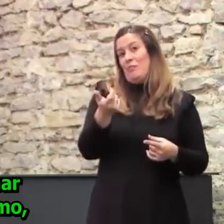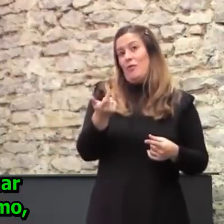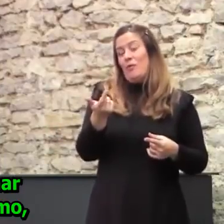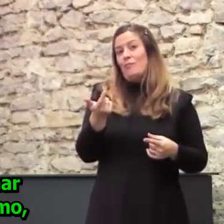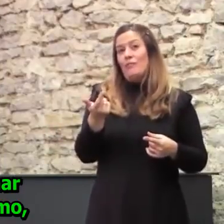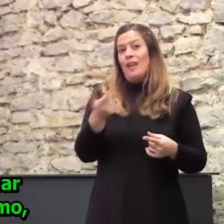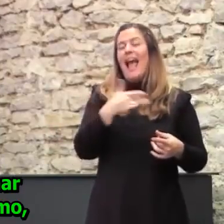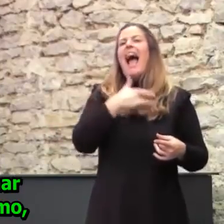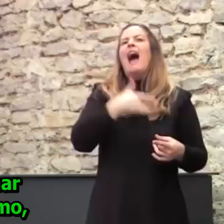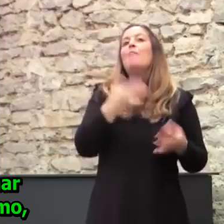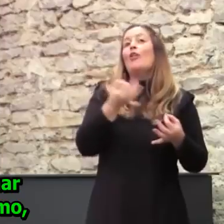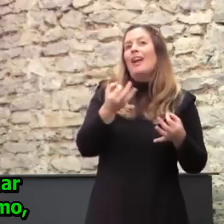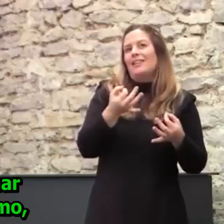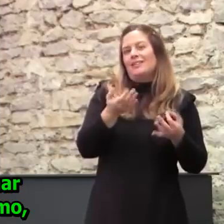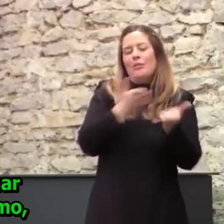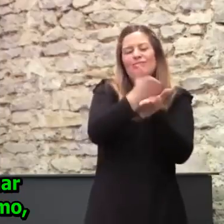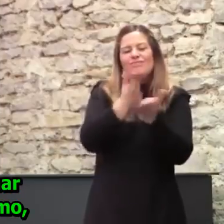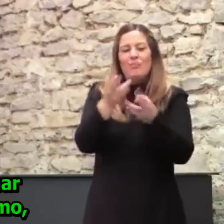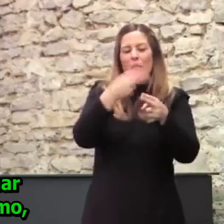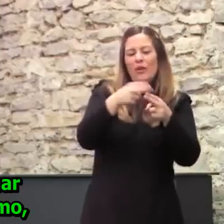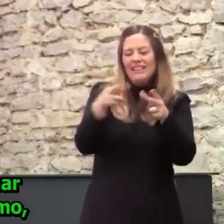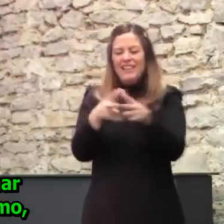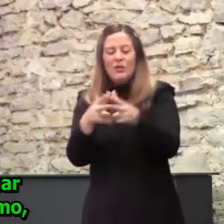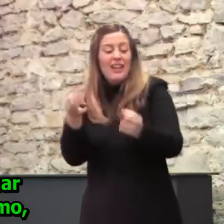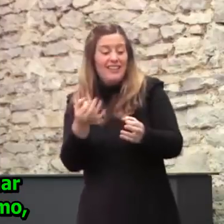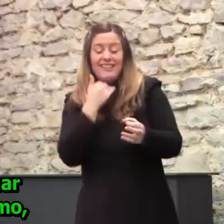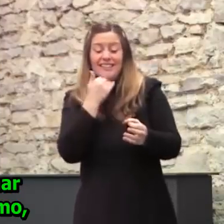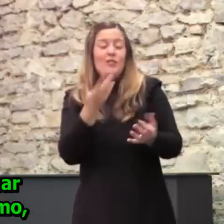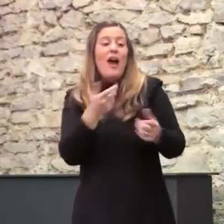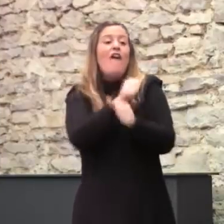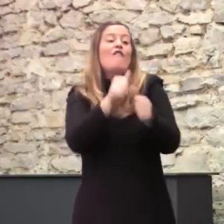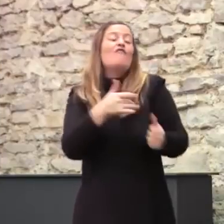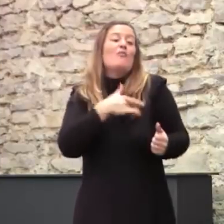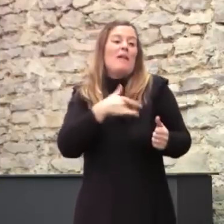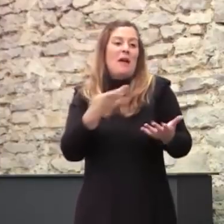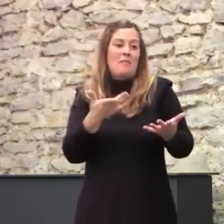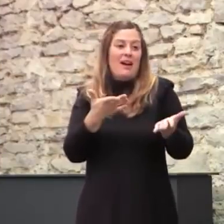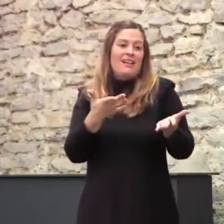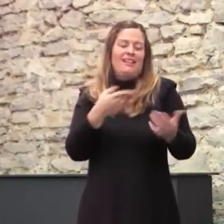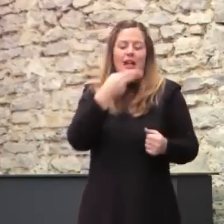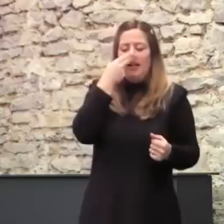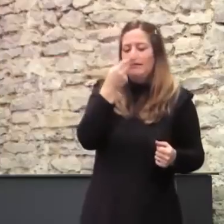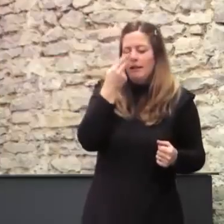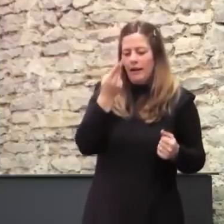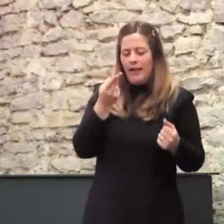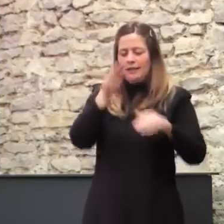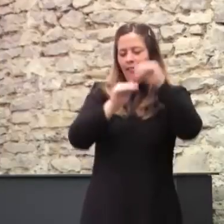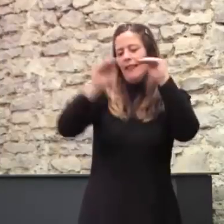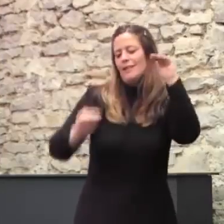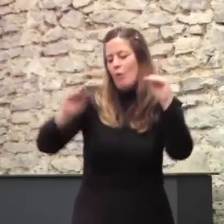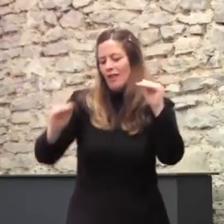en realidad, bueno, pues es una forma de amar basada en la desigualdad, el machismo, la violencia, el interés, ¿no?